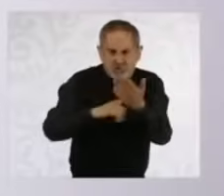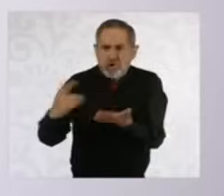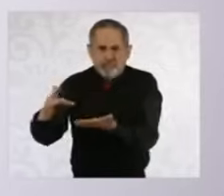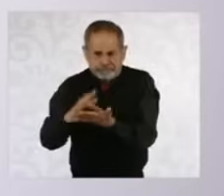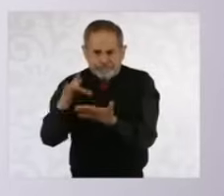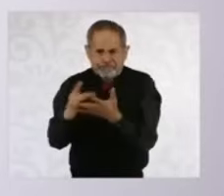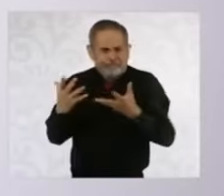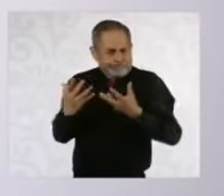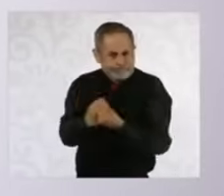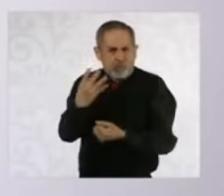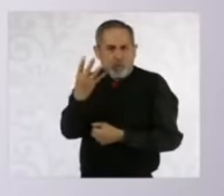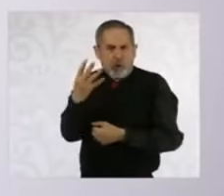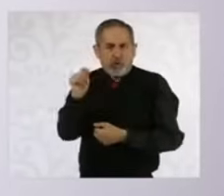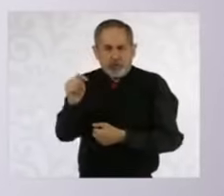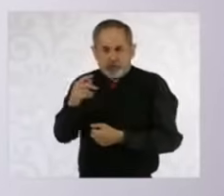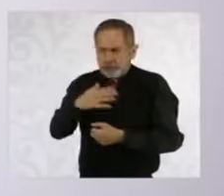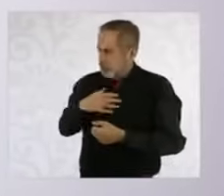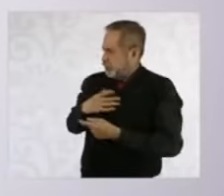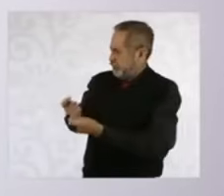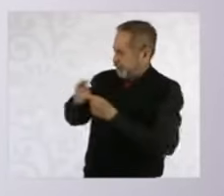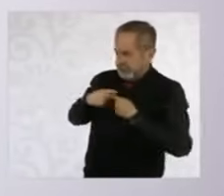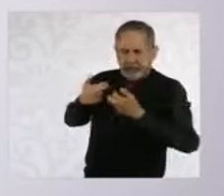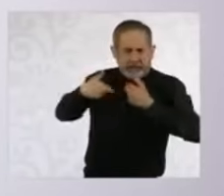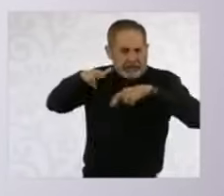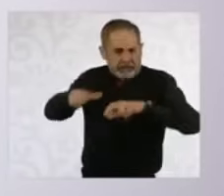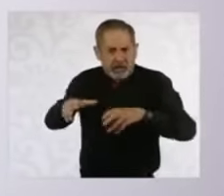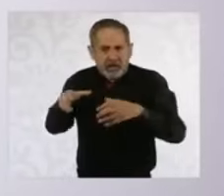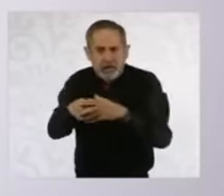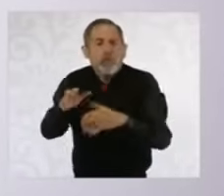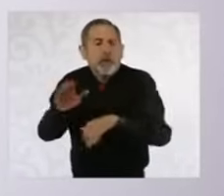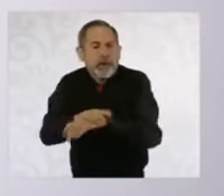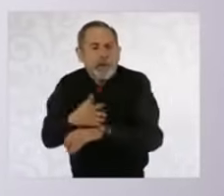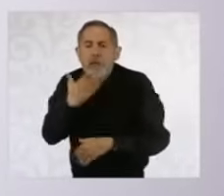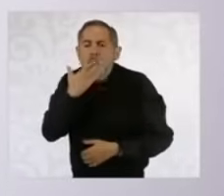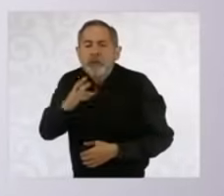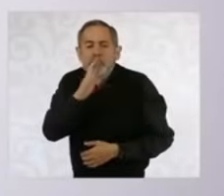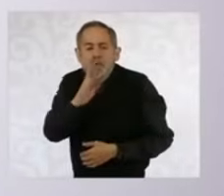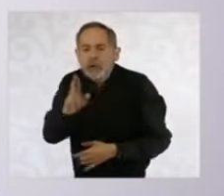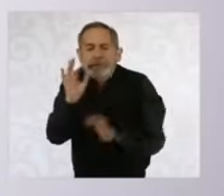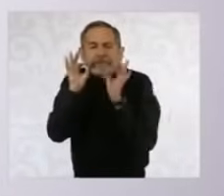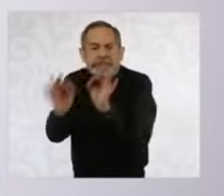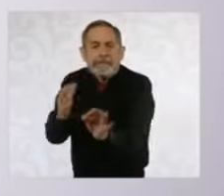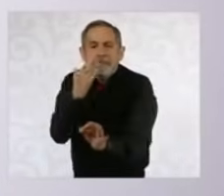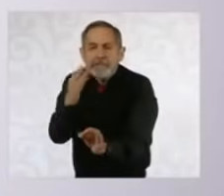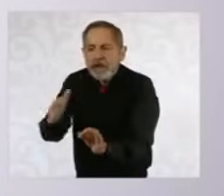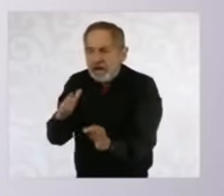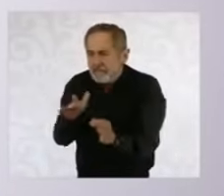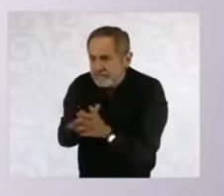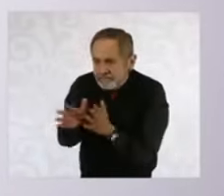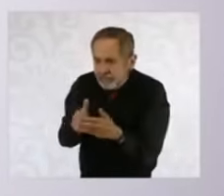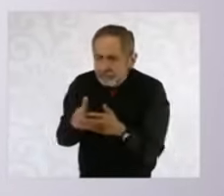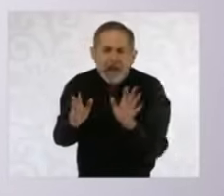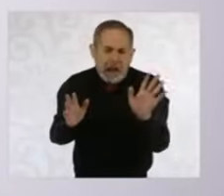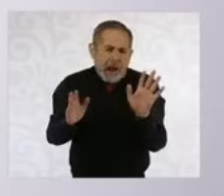el movimiento que representamos, porque ha dado resultados. Y en seguridad hay que